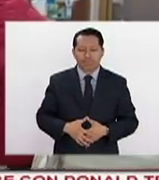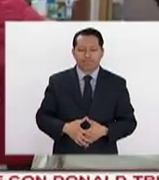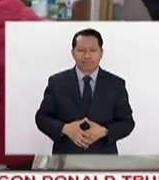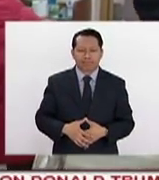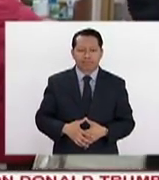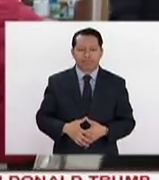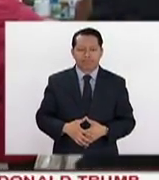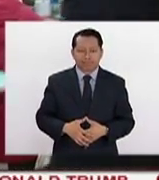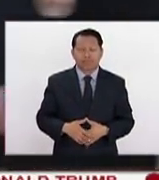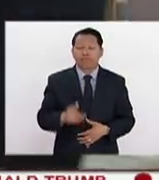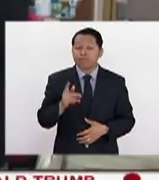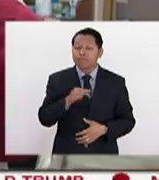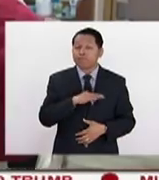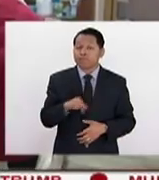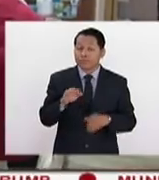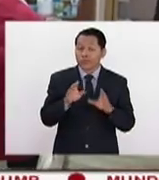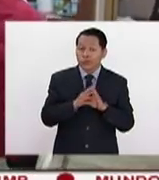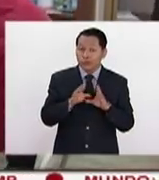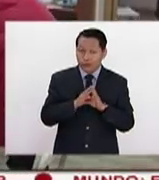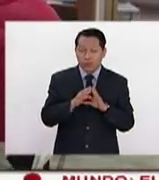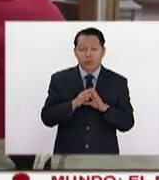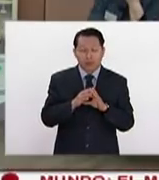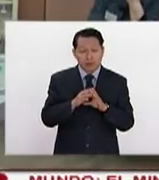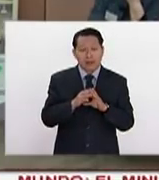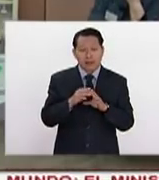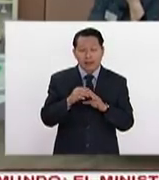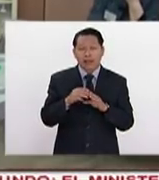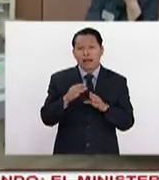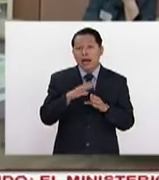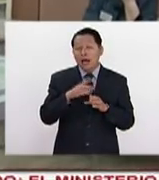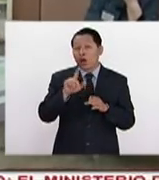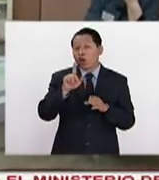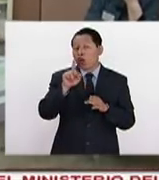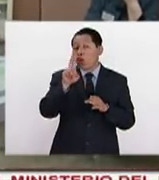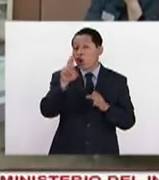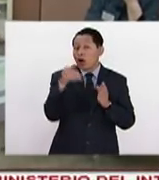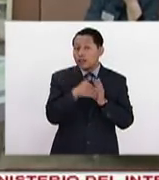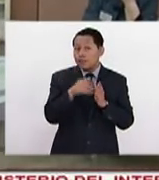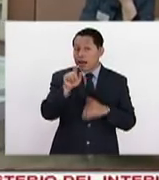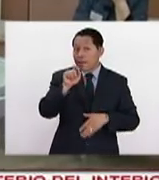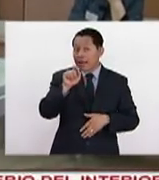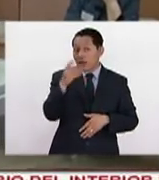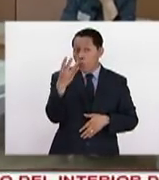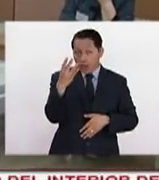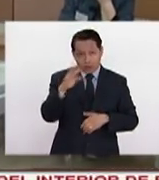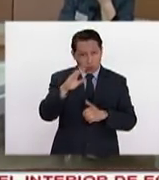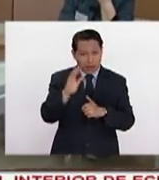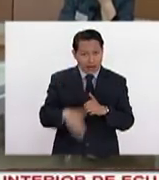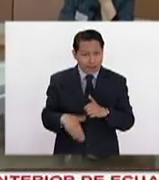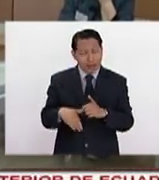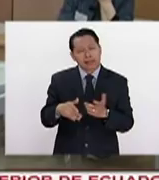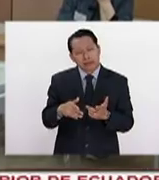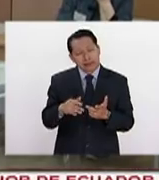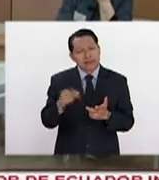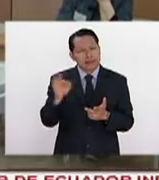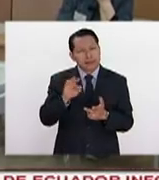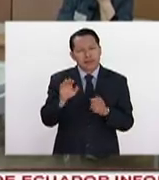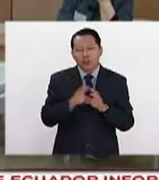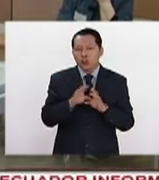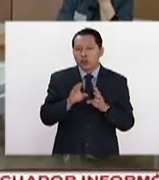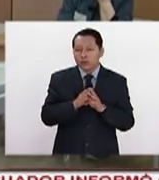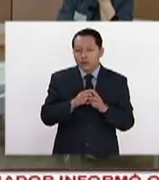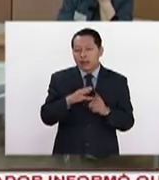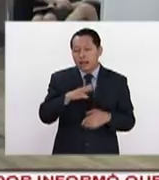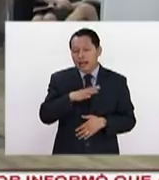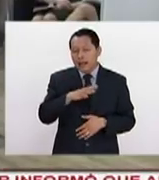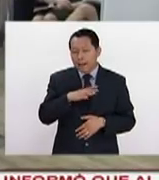Bueno, será un mandato que al concluirse en el 2024, pues quizá, bueno, pues será casi un cuarto de